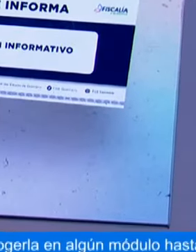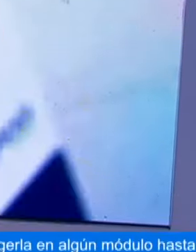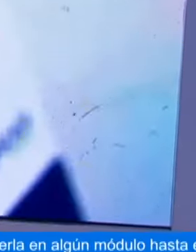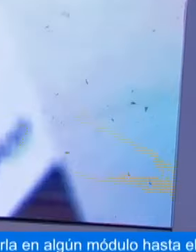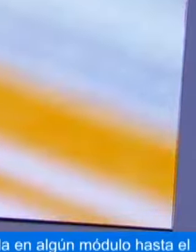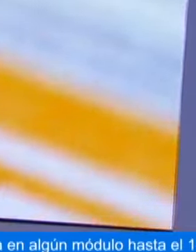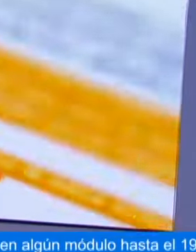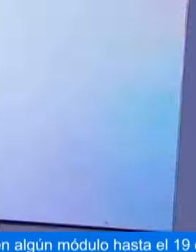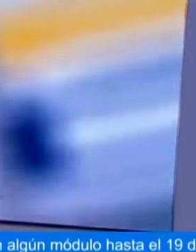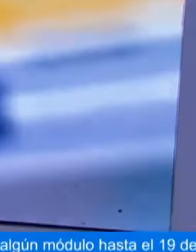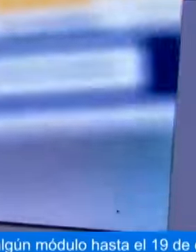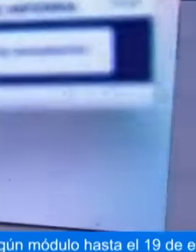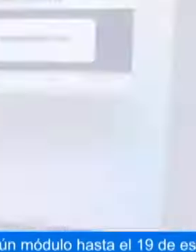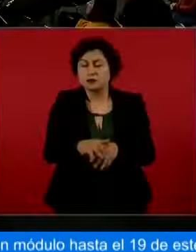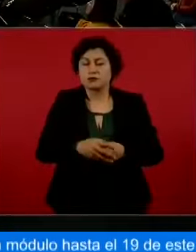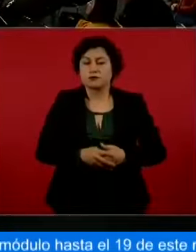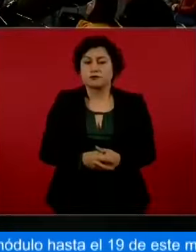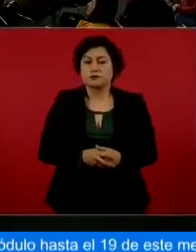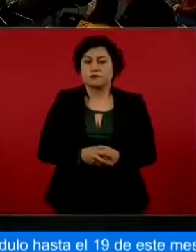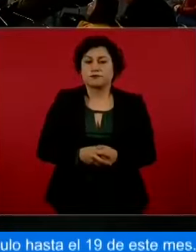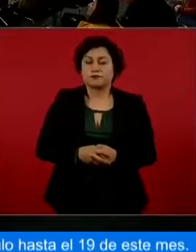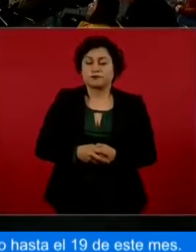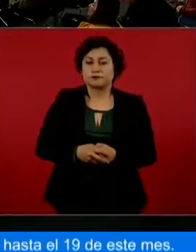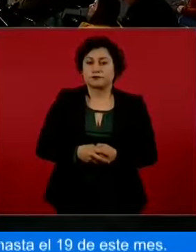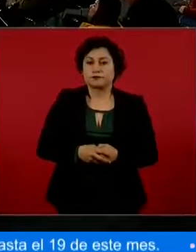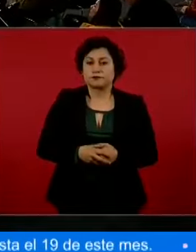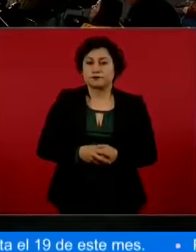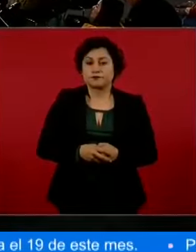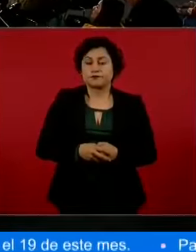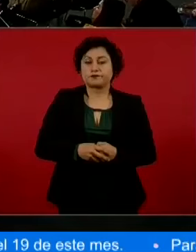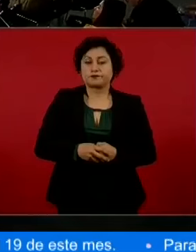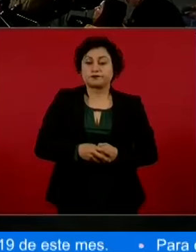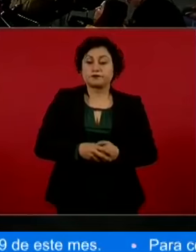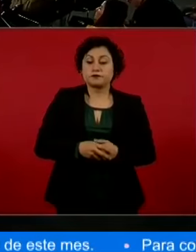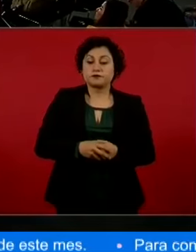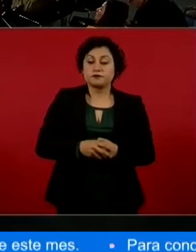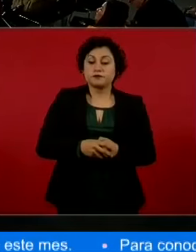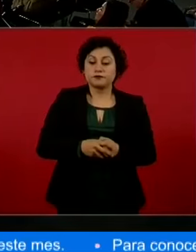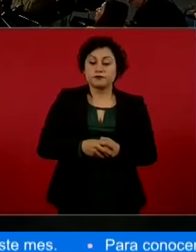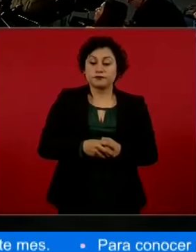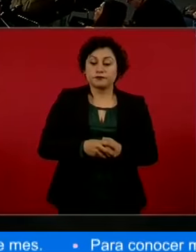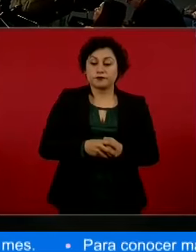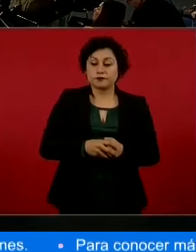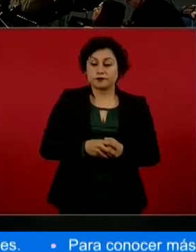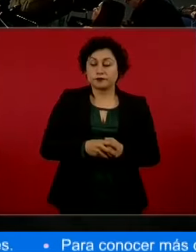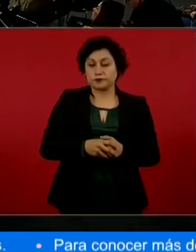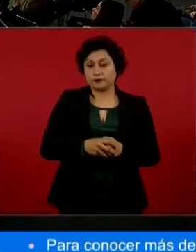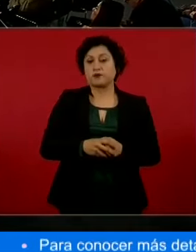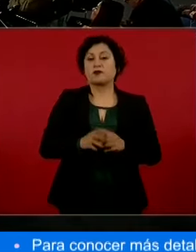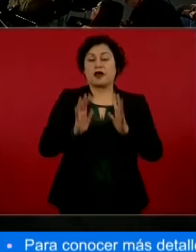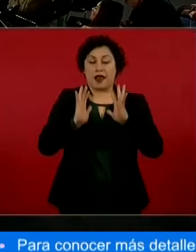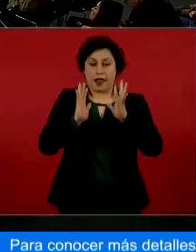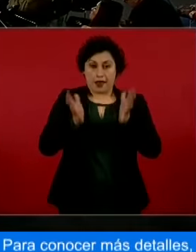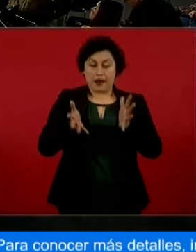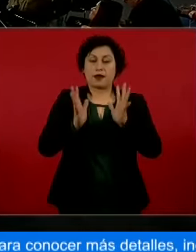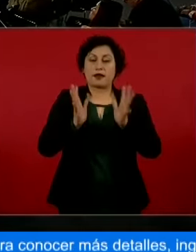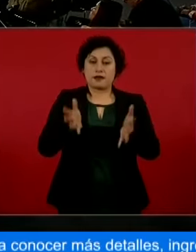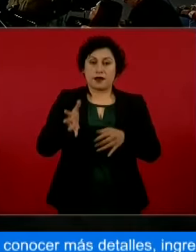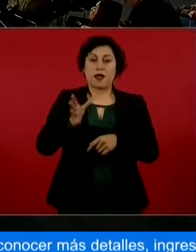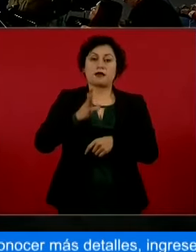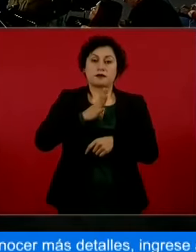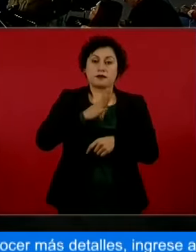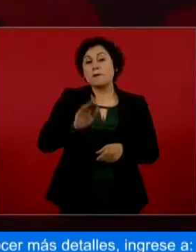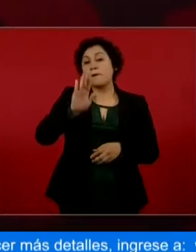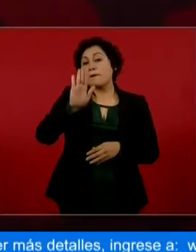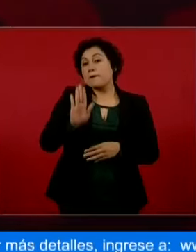el saldo también hay ya un operativo en la región desde ayer Se